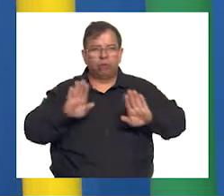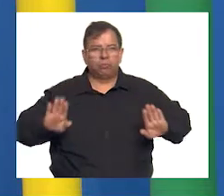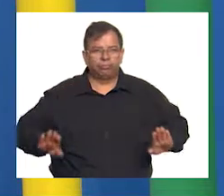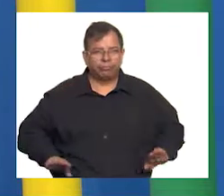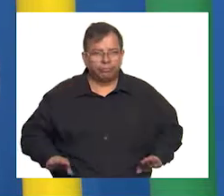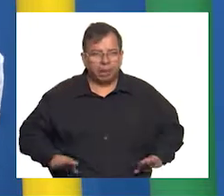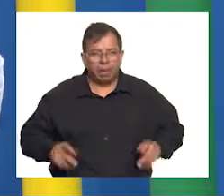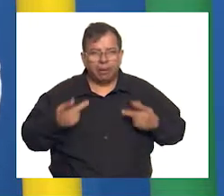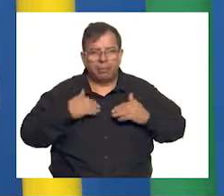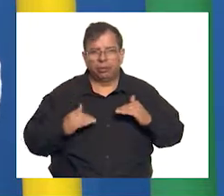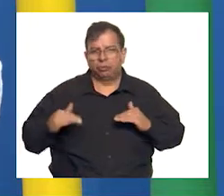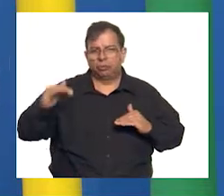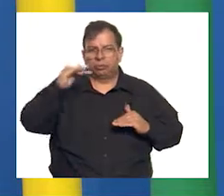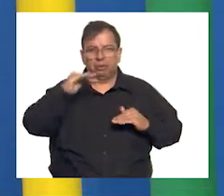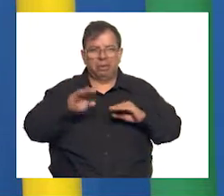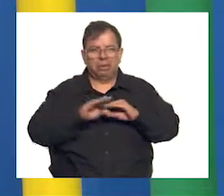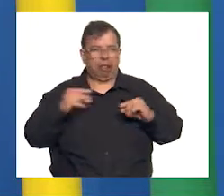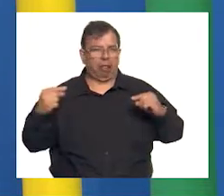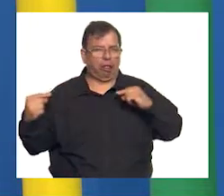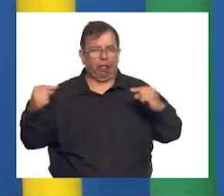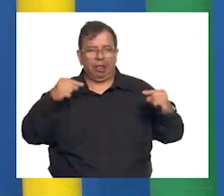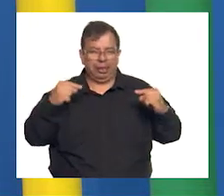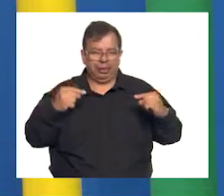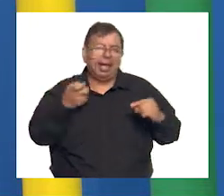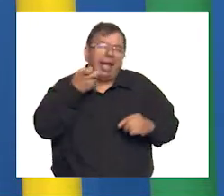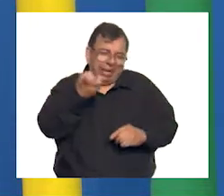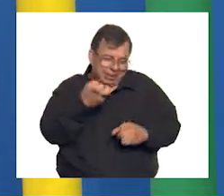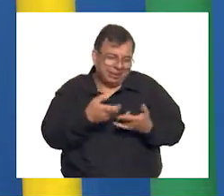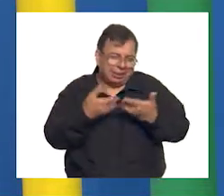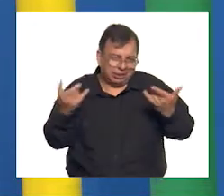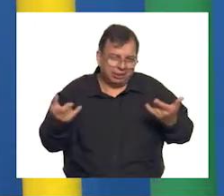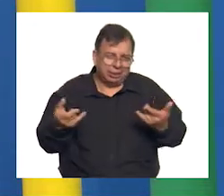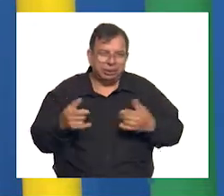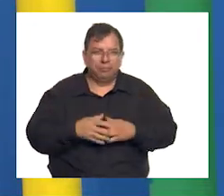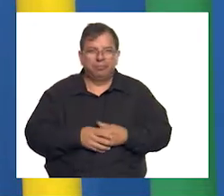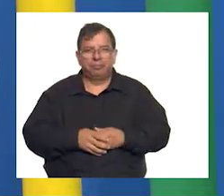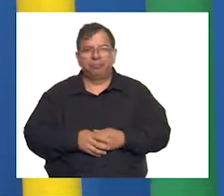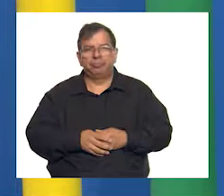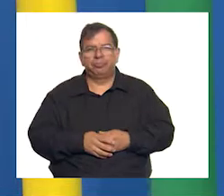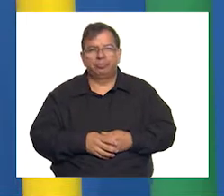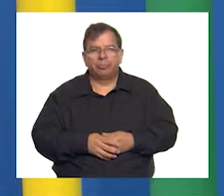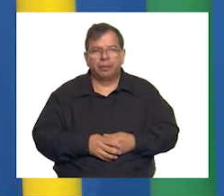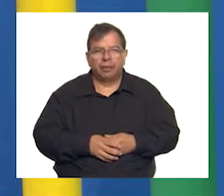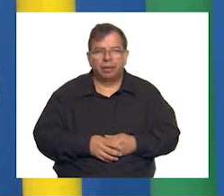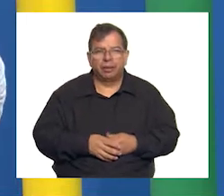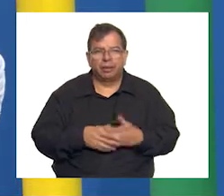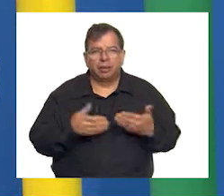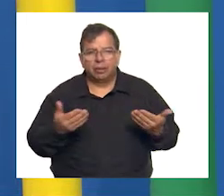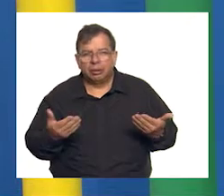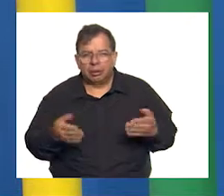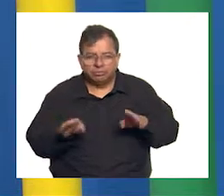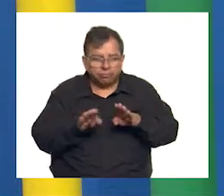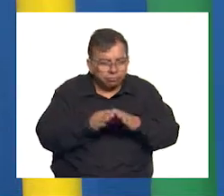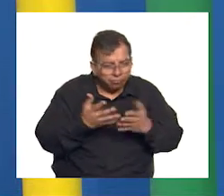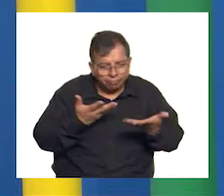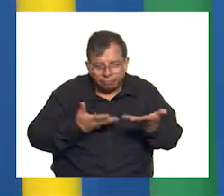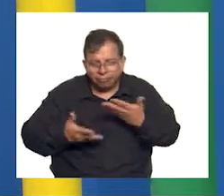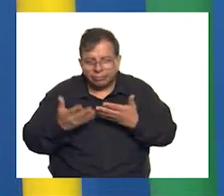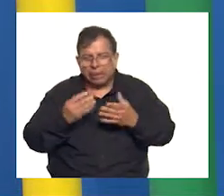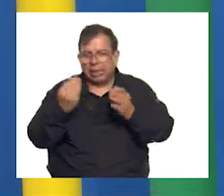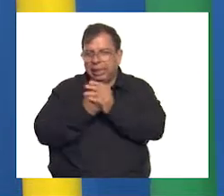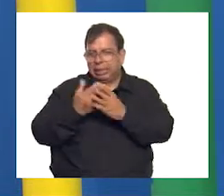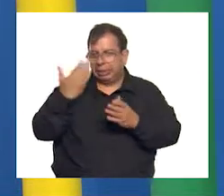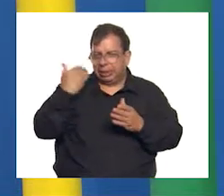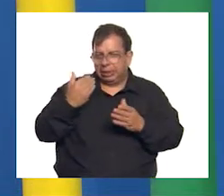la clase alta y sus riñas, en el caso de la leyenda de la mulata de Córdoba. A partir de lo que hemos estudiado en las clases